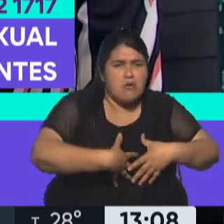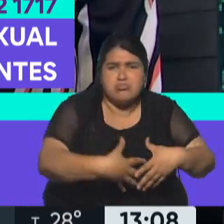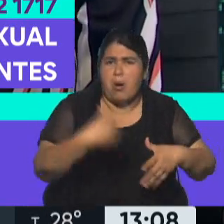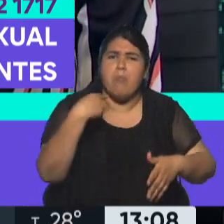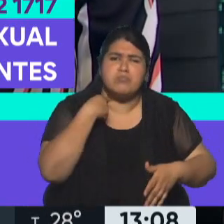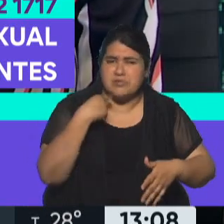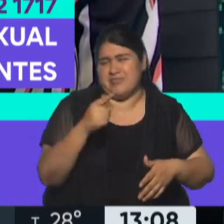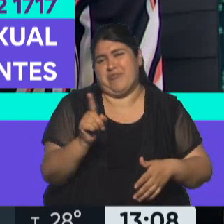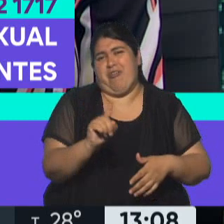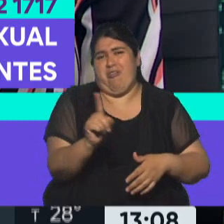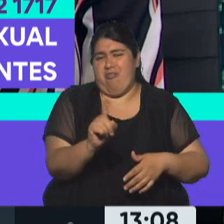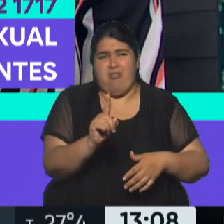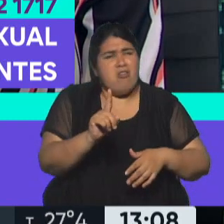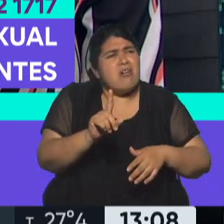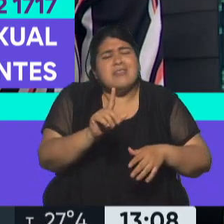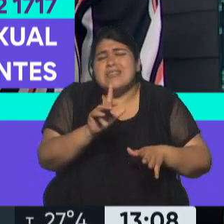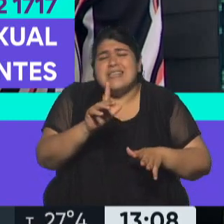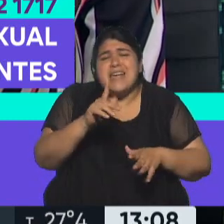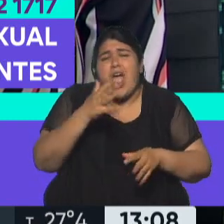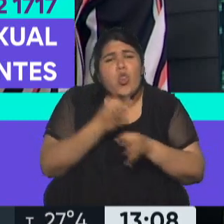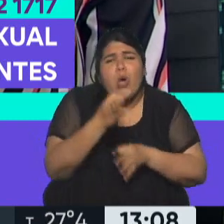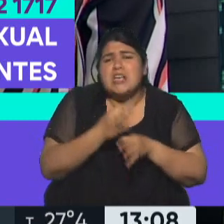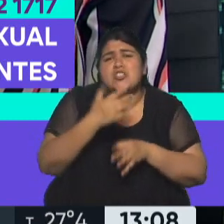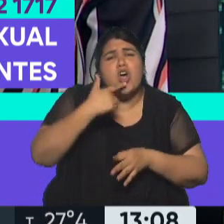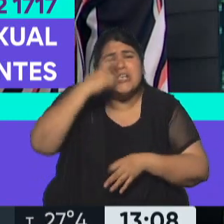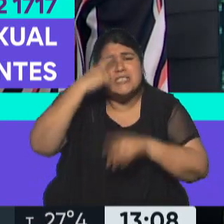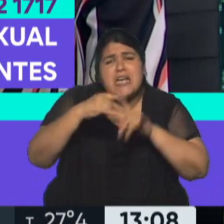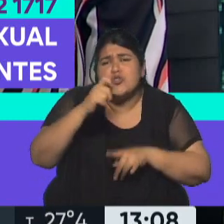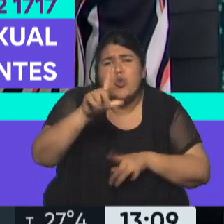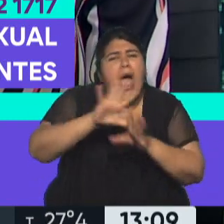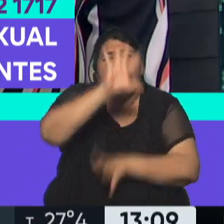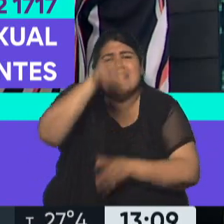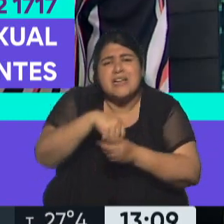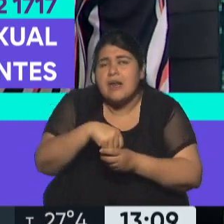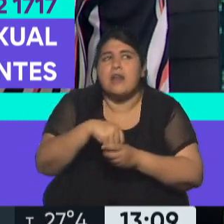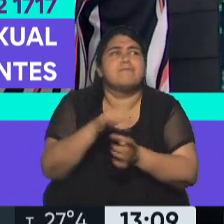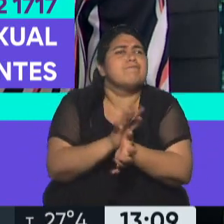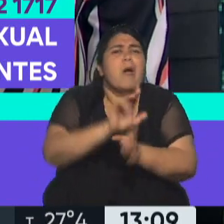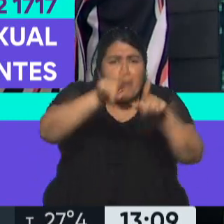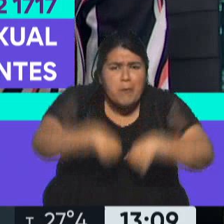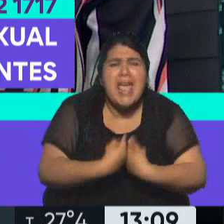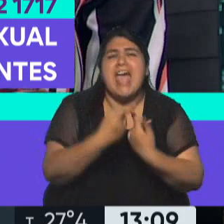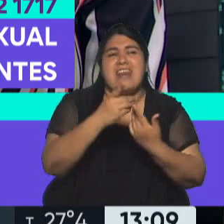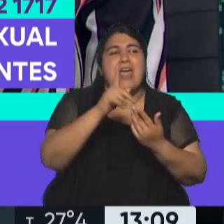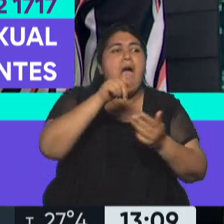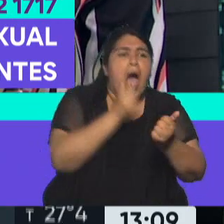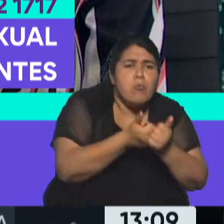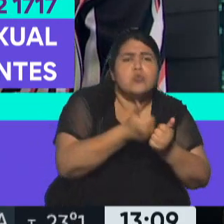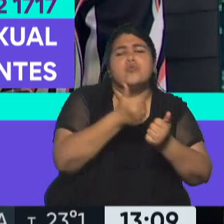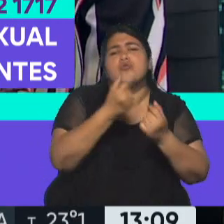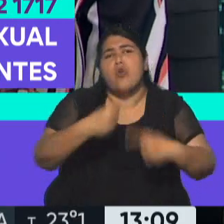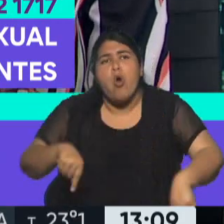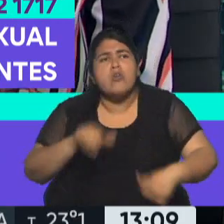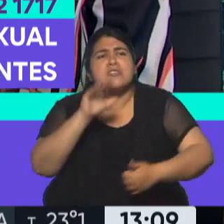Bueno, la educación sexual integral lo que hace es prevenir precisamente que este tipo de situaciones no ocurran y si ocurren que haya